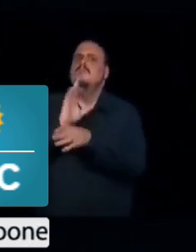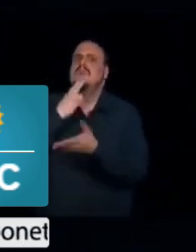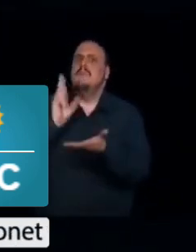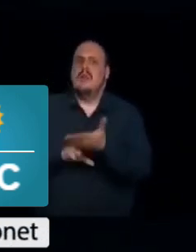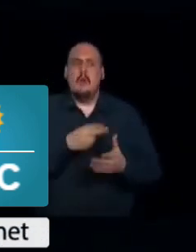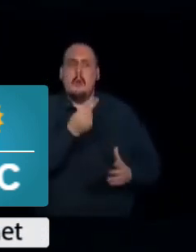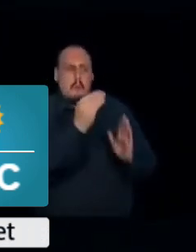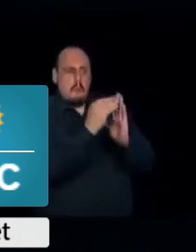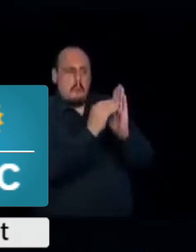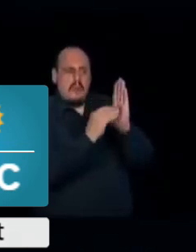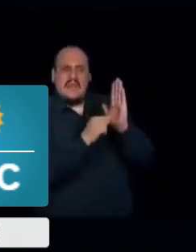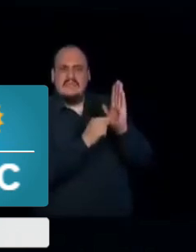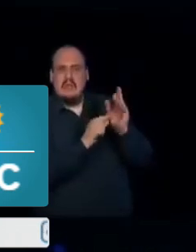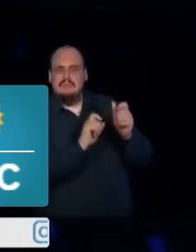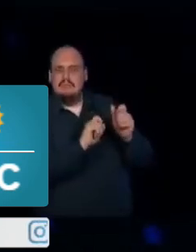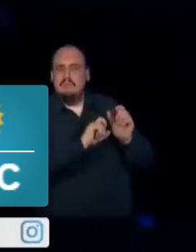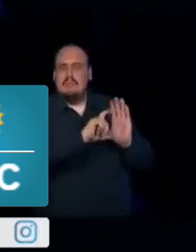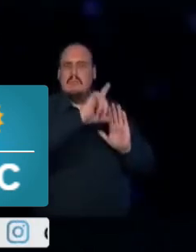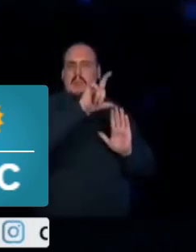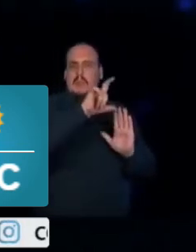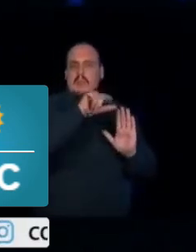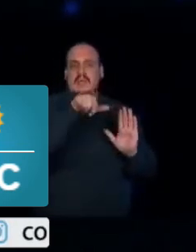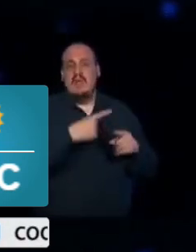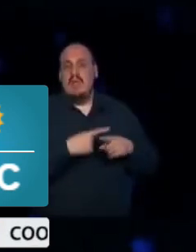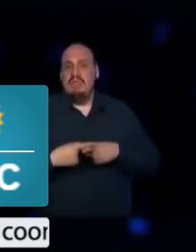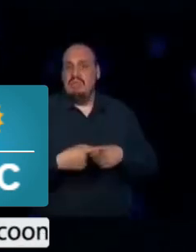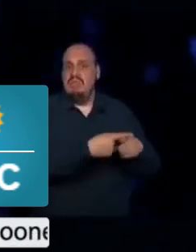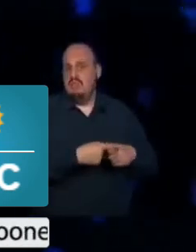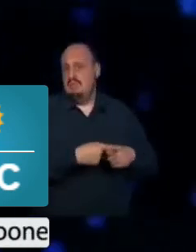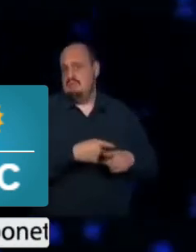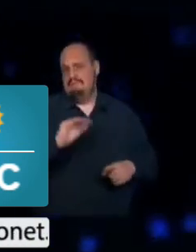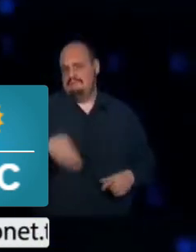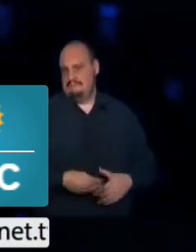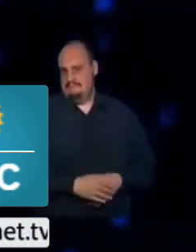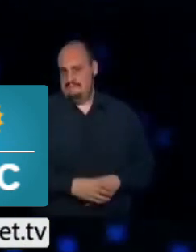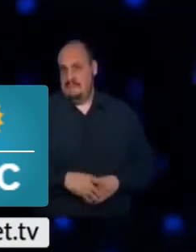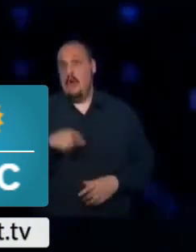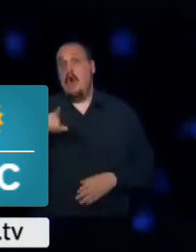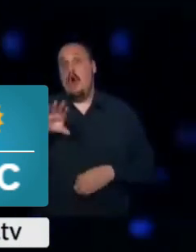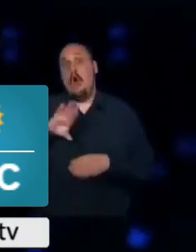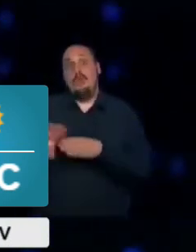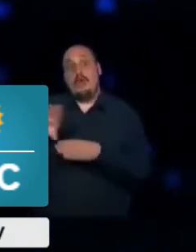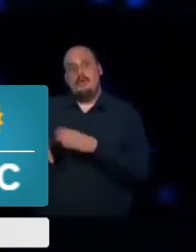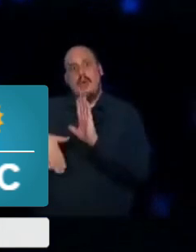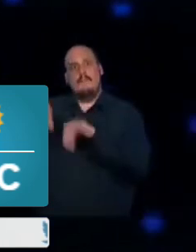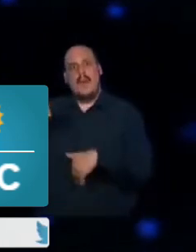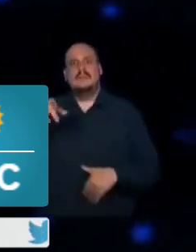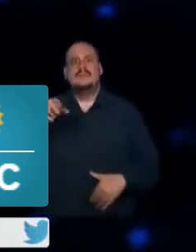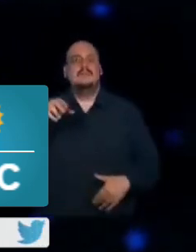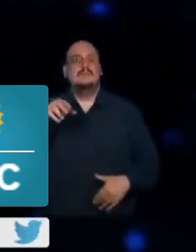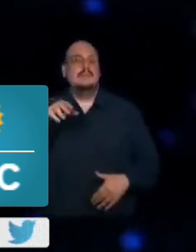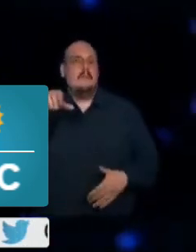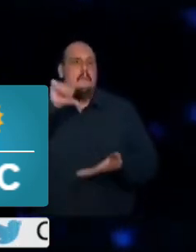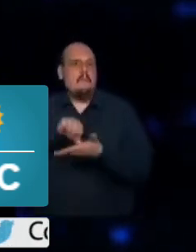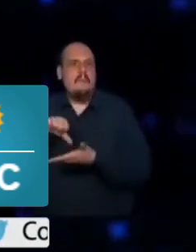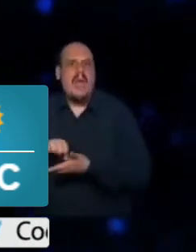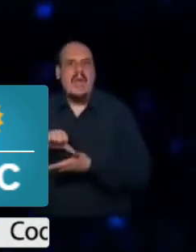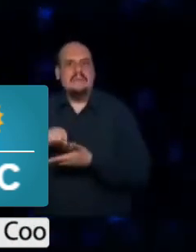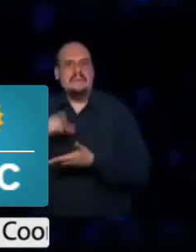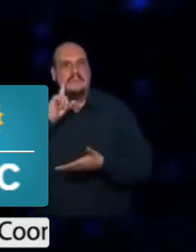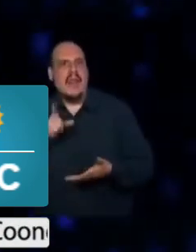en Francia pero también para el congreso acá solamente va el balotas presidencial se queda con la primera vuelta el congreso como está